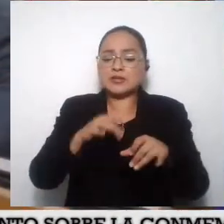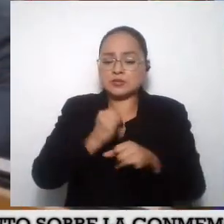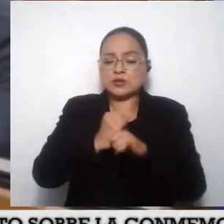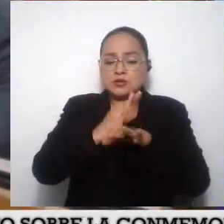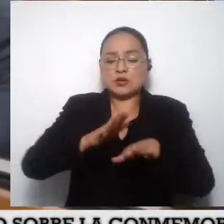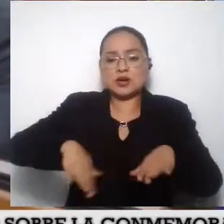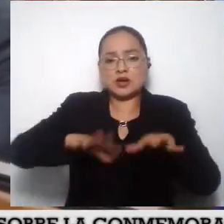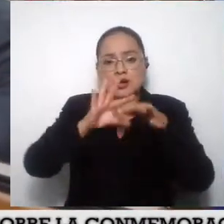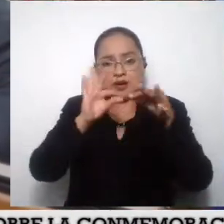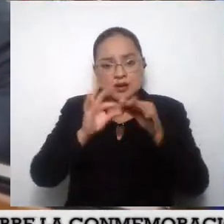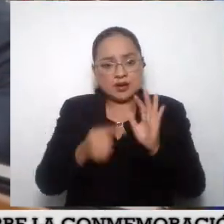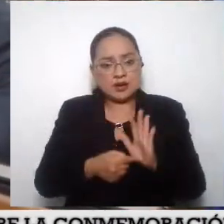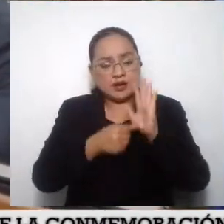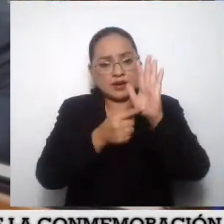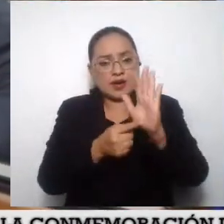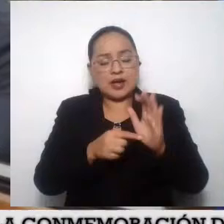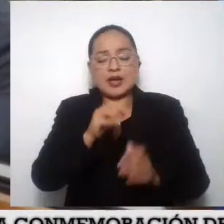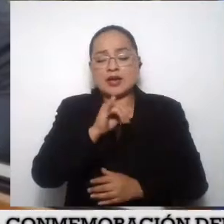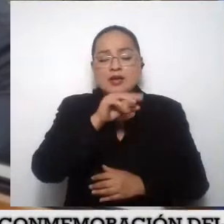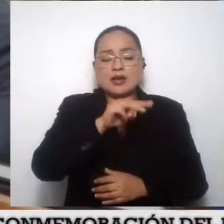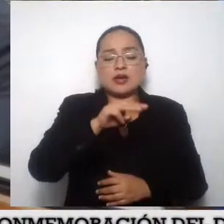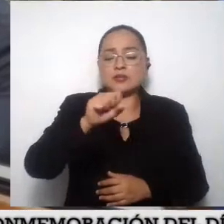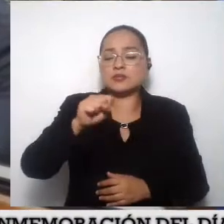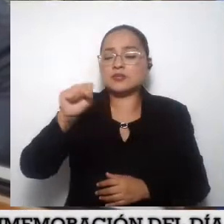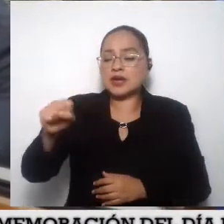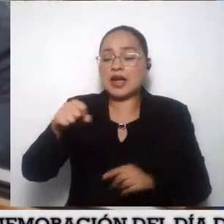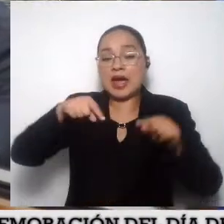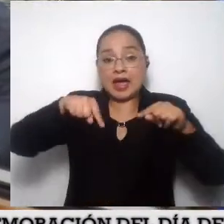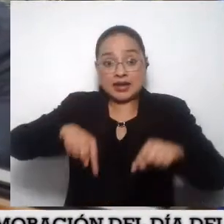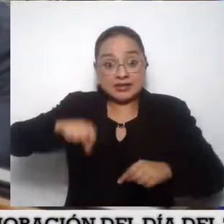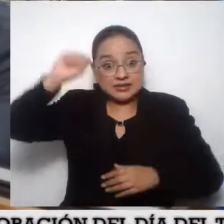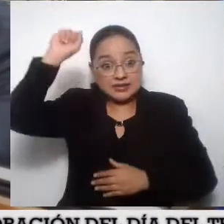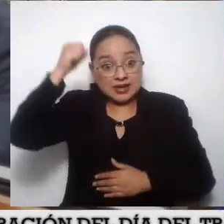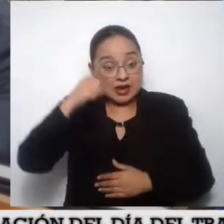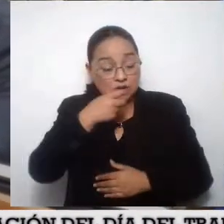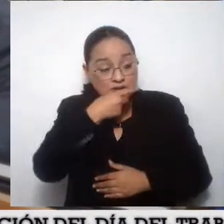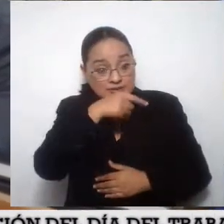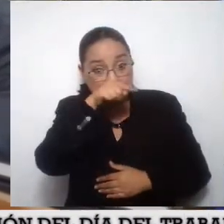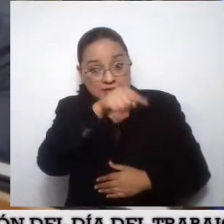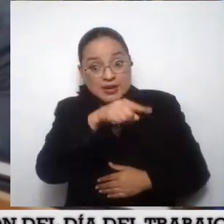el mismo IMSS dice que en Sinaloa solamente el